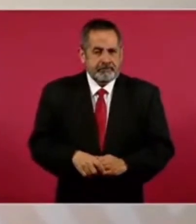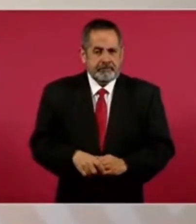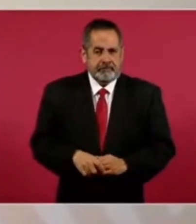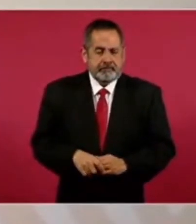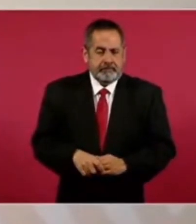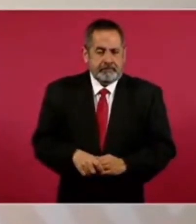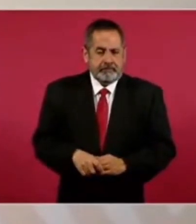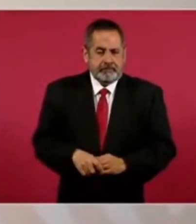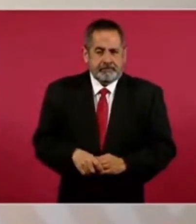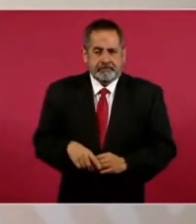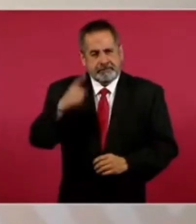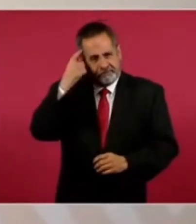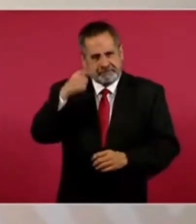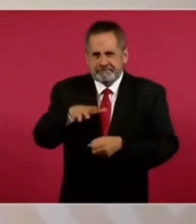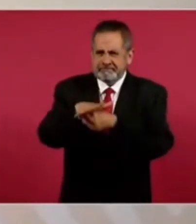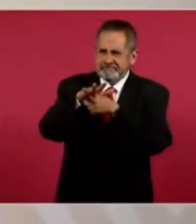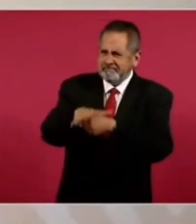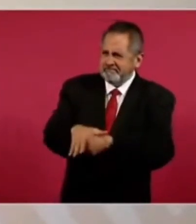es represión.